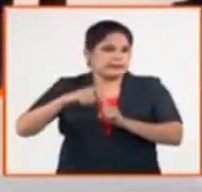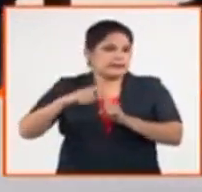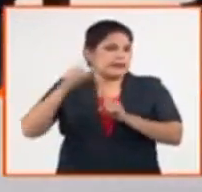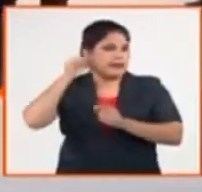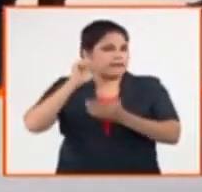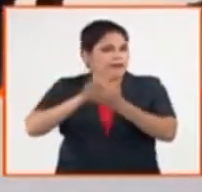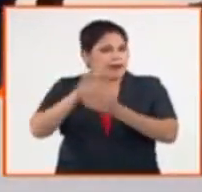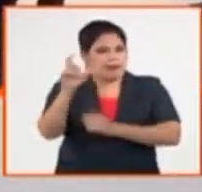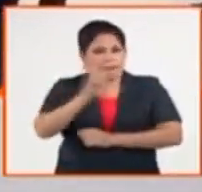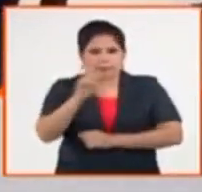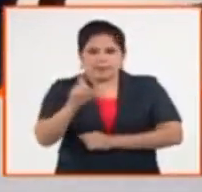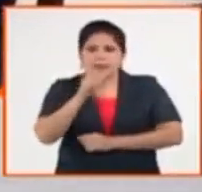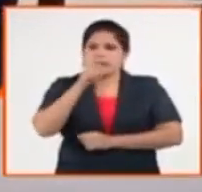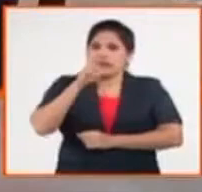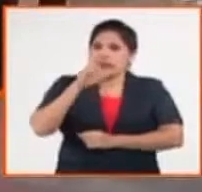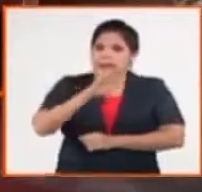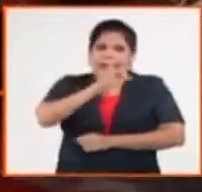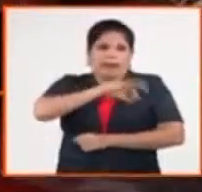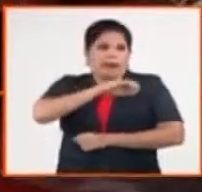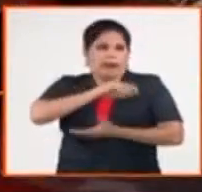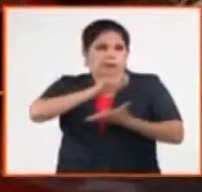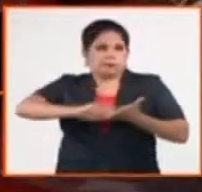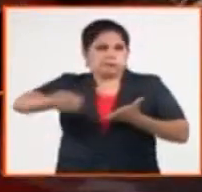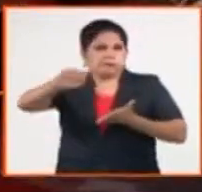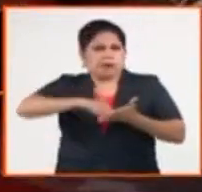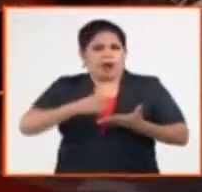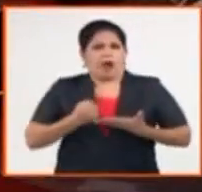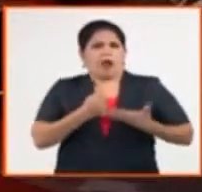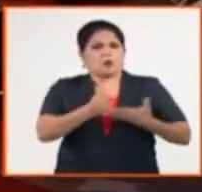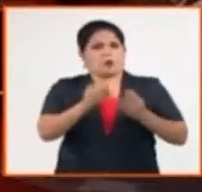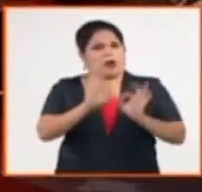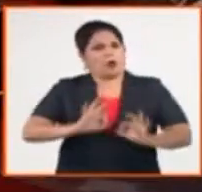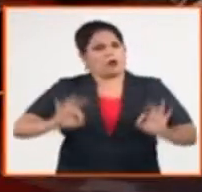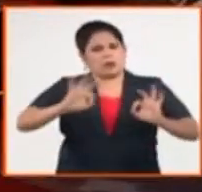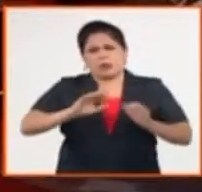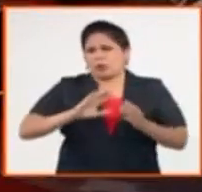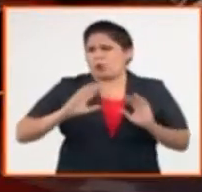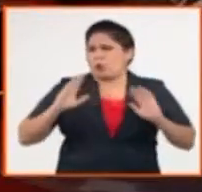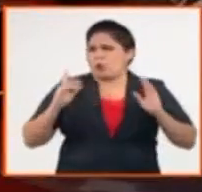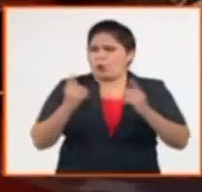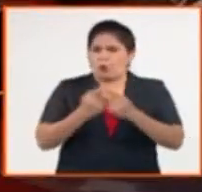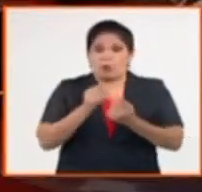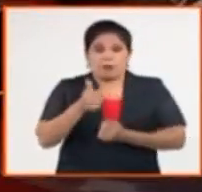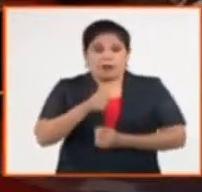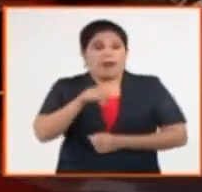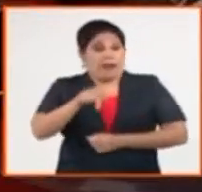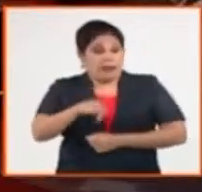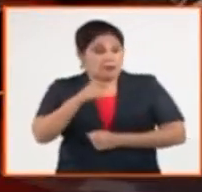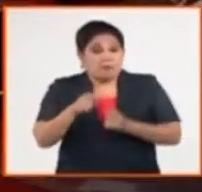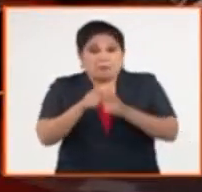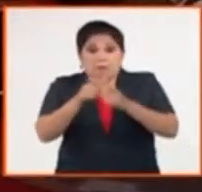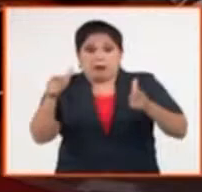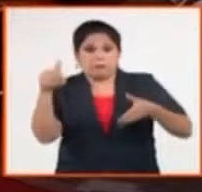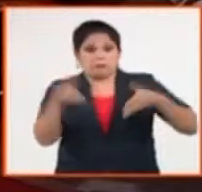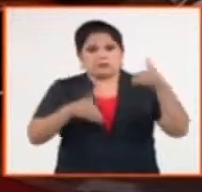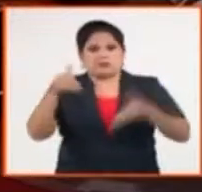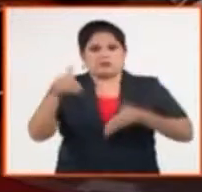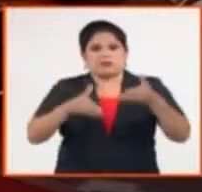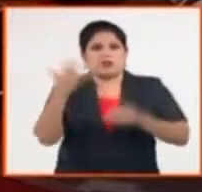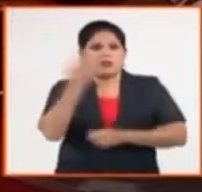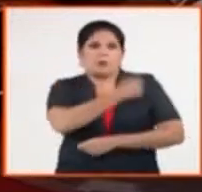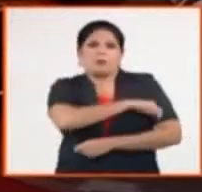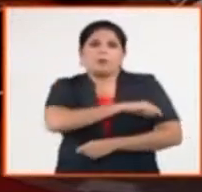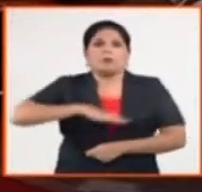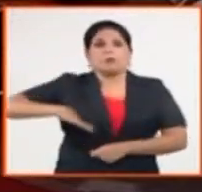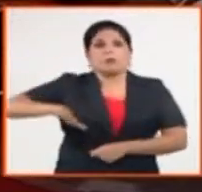muy activa, los delegados del Poder Popular y lo más importante, que hemos contado con una amplia participación de la población